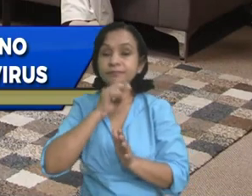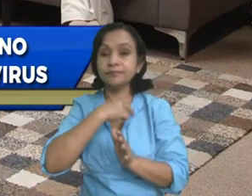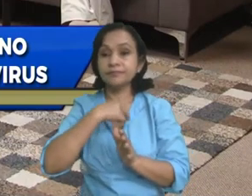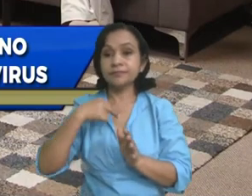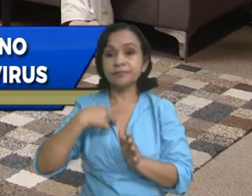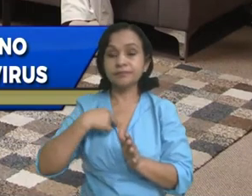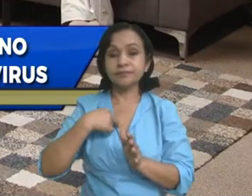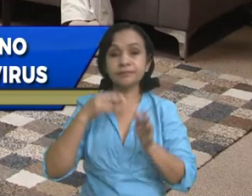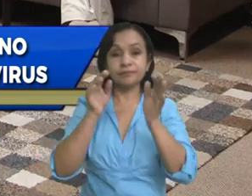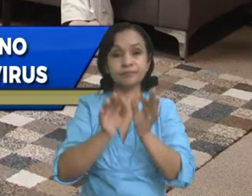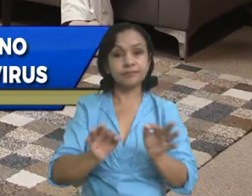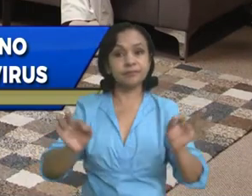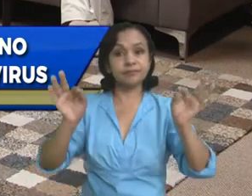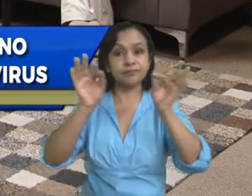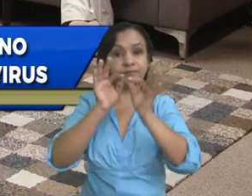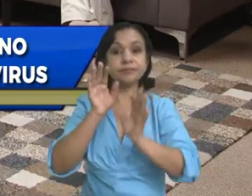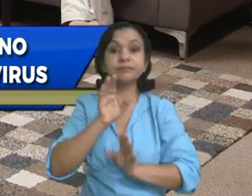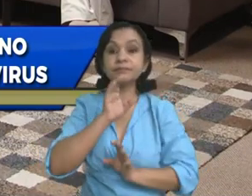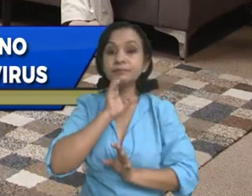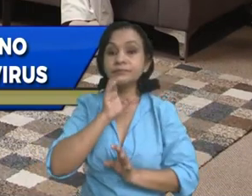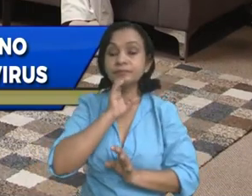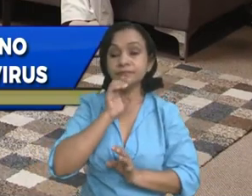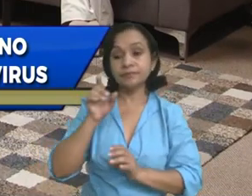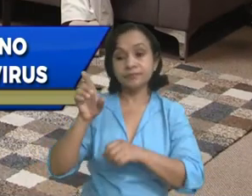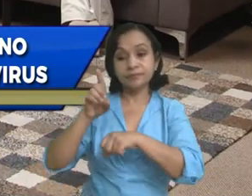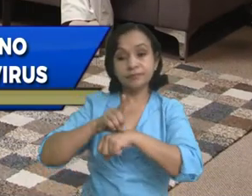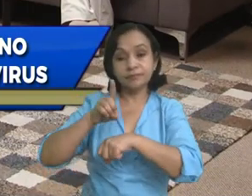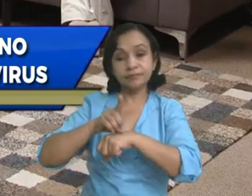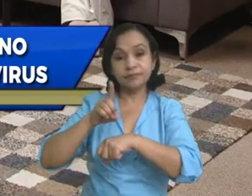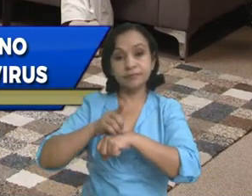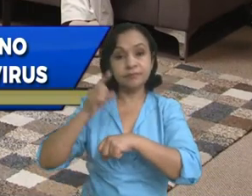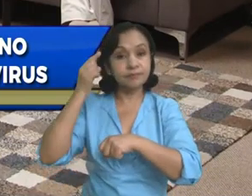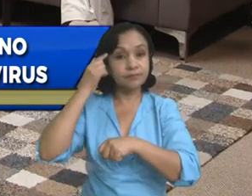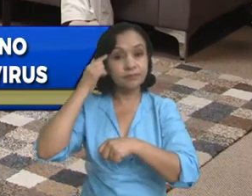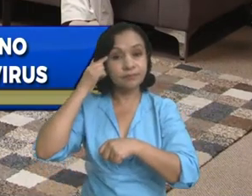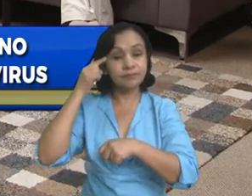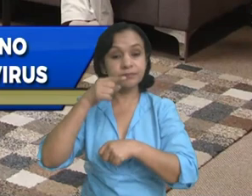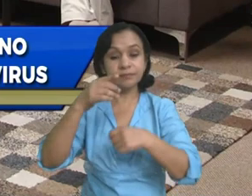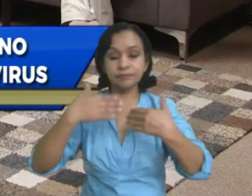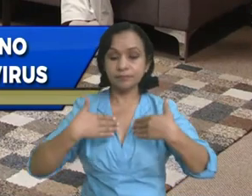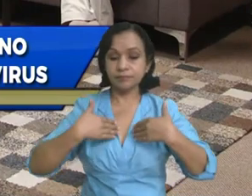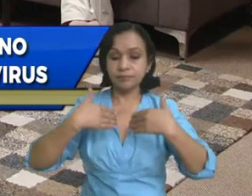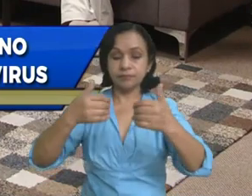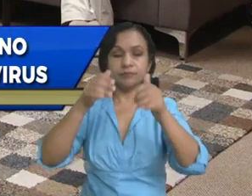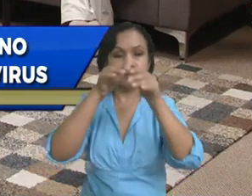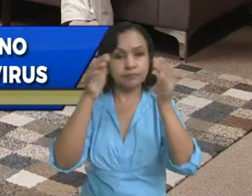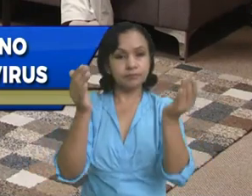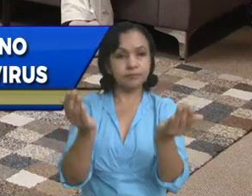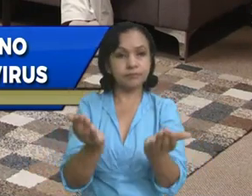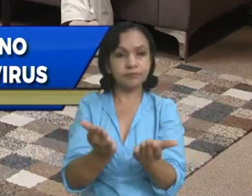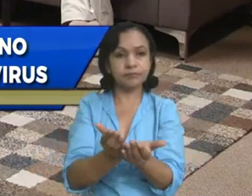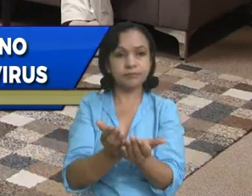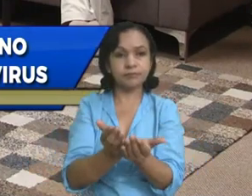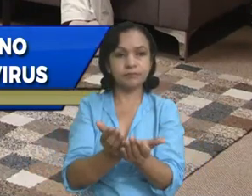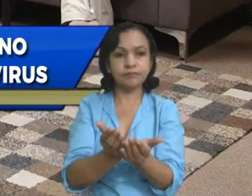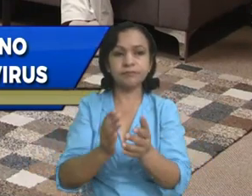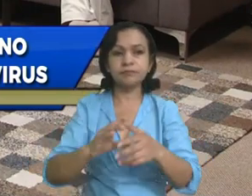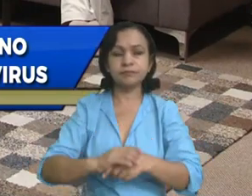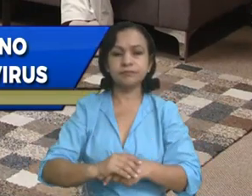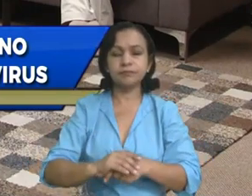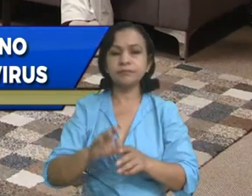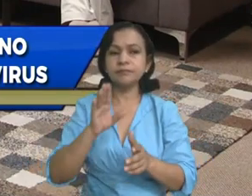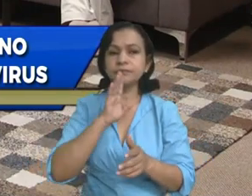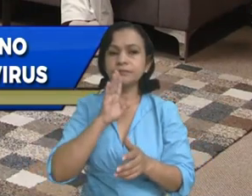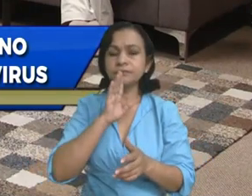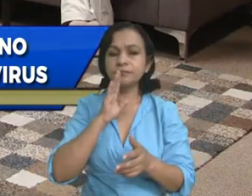caso, un baluarte, no solo para Cuba, como decía la doctora, sino pensando también en la salud del mundo entero. Y le hice este comentario